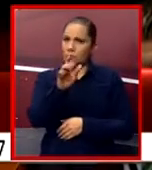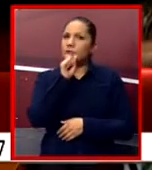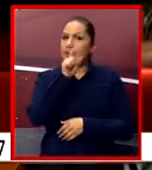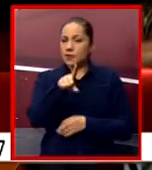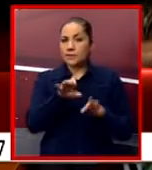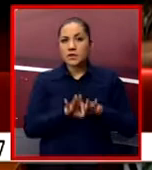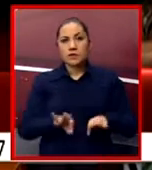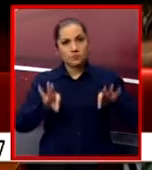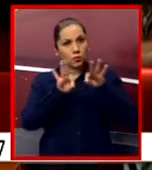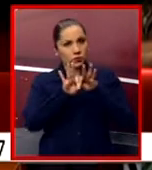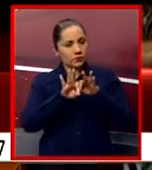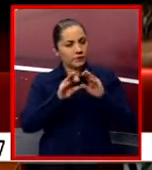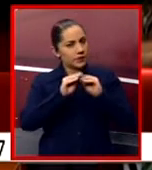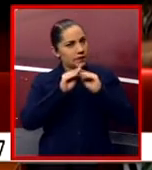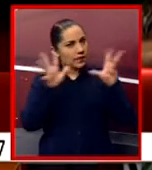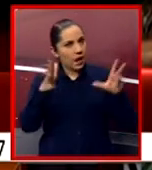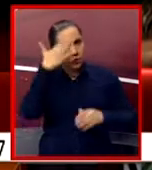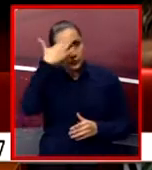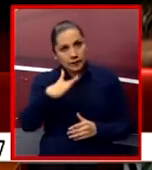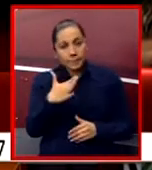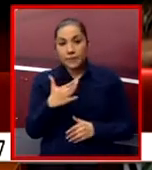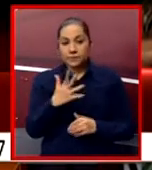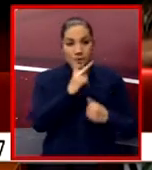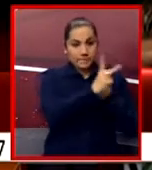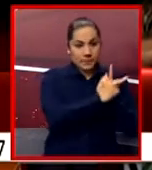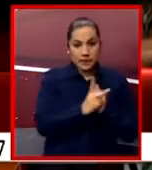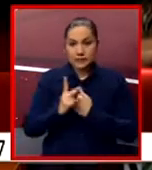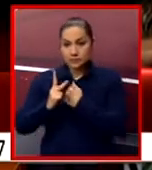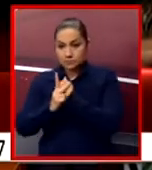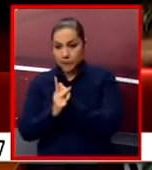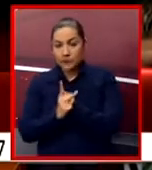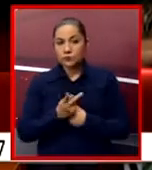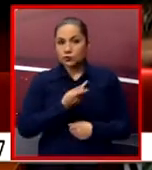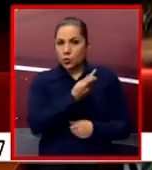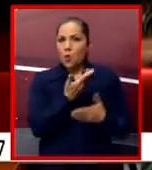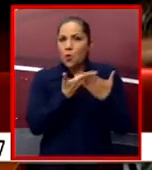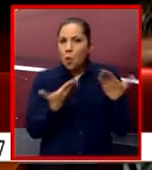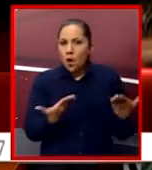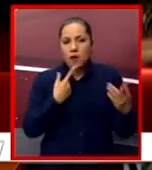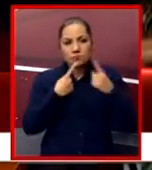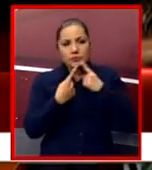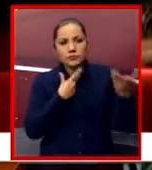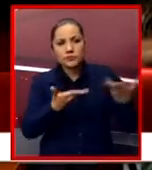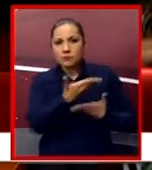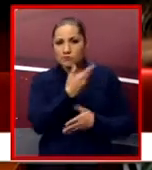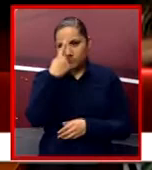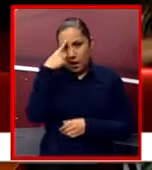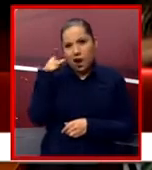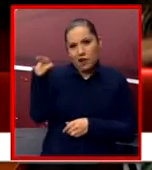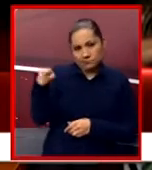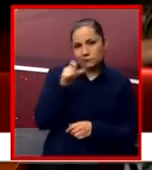estamos simultáneamente en un proceso de renegociación de nuestros acuerdos comerciales con los Estados Unidos.